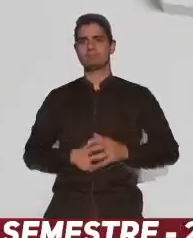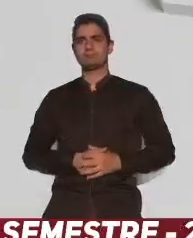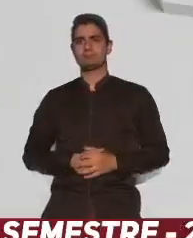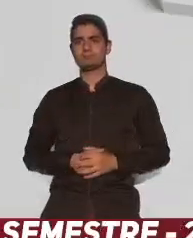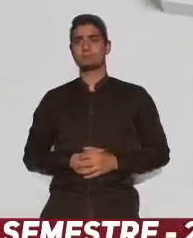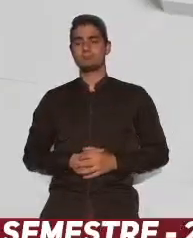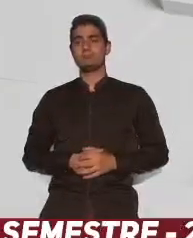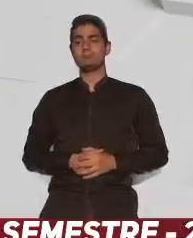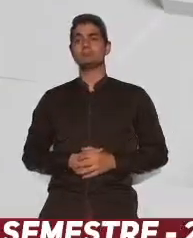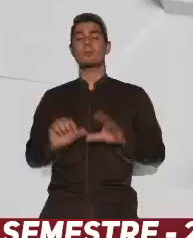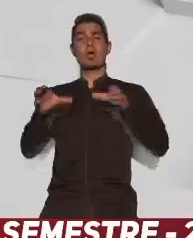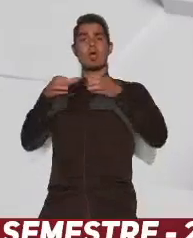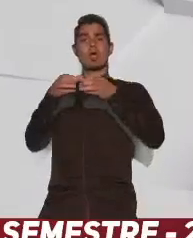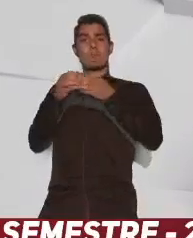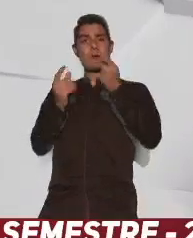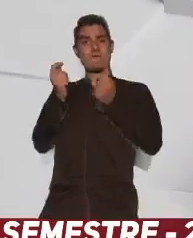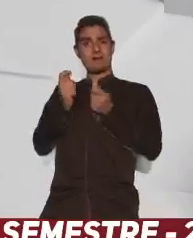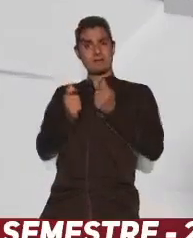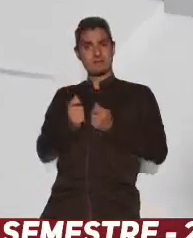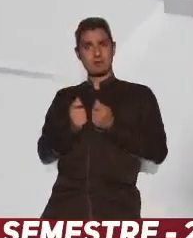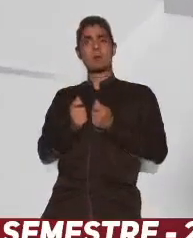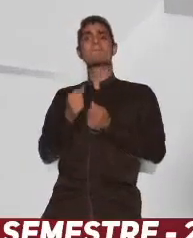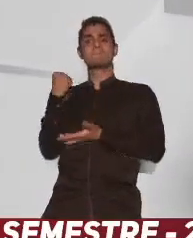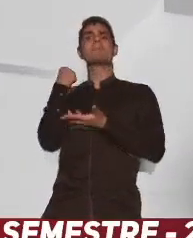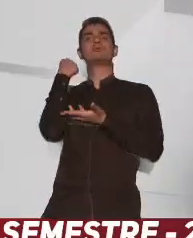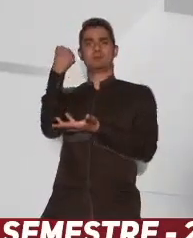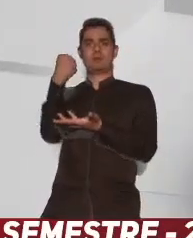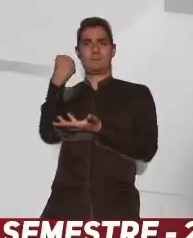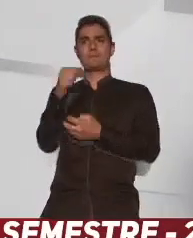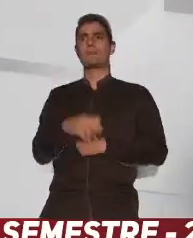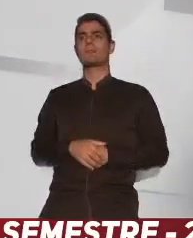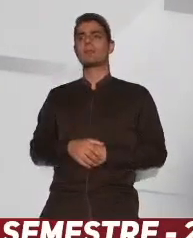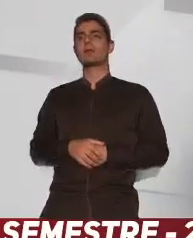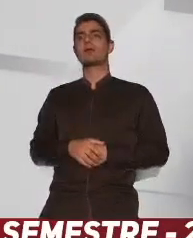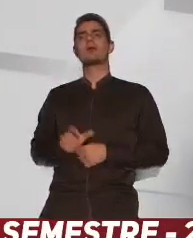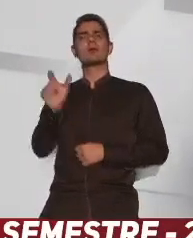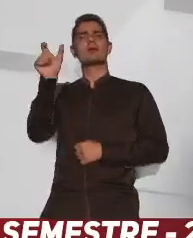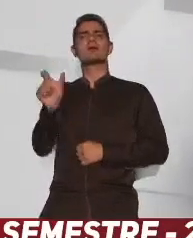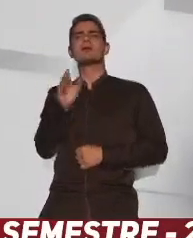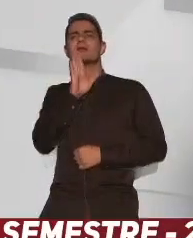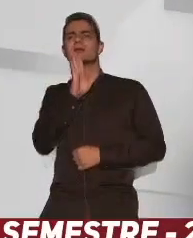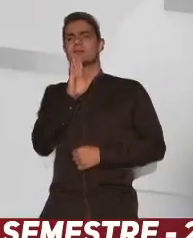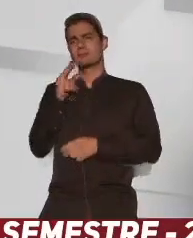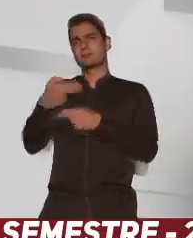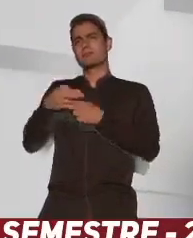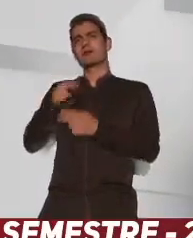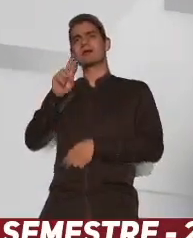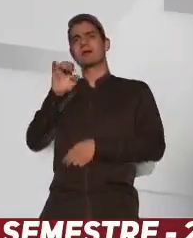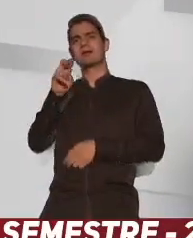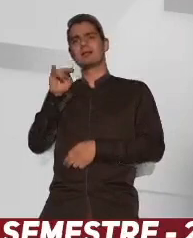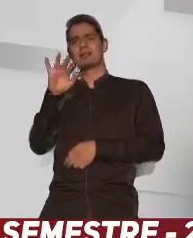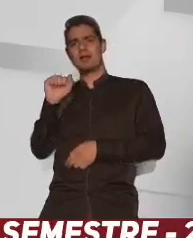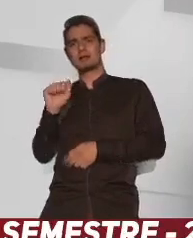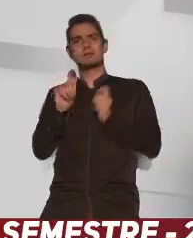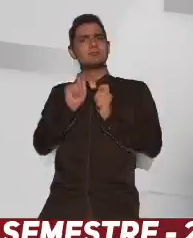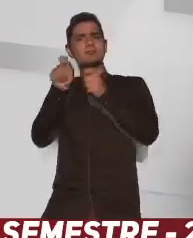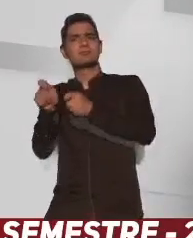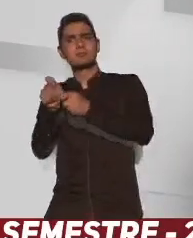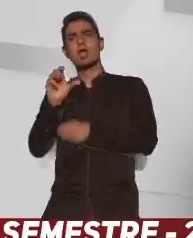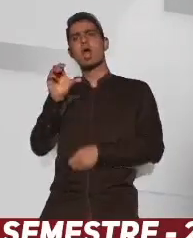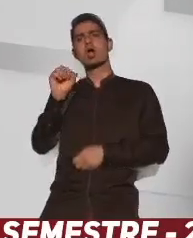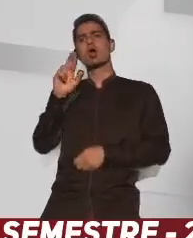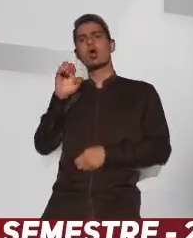y Presupuestal. Coronel Nancy Cristina Chiquillo Molano, comandante,